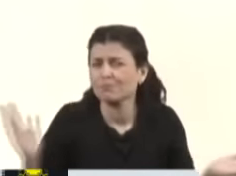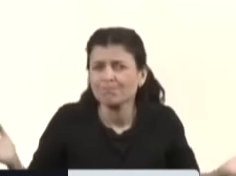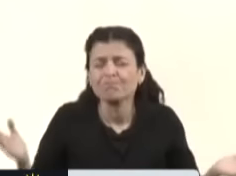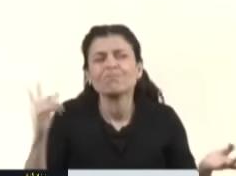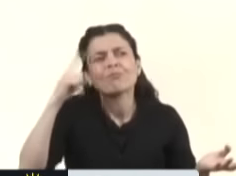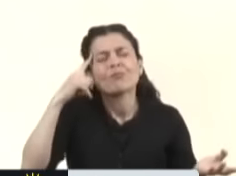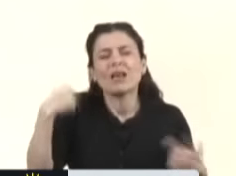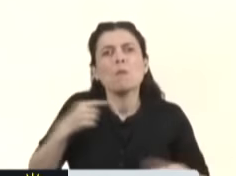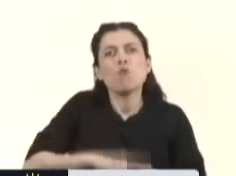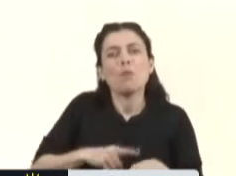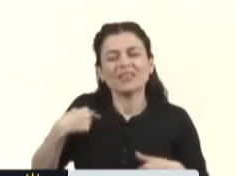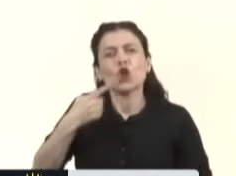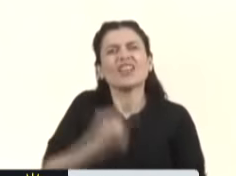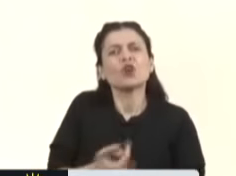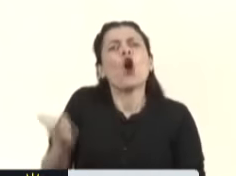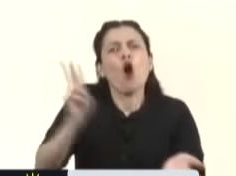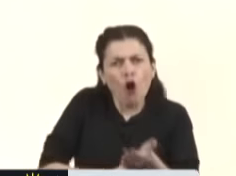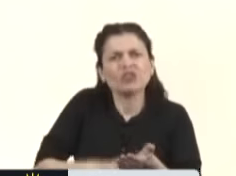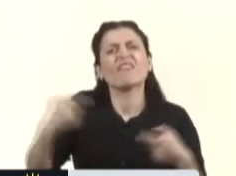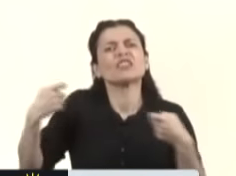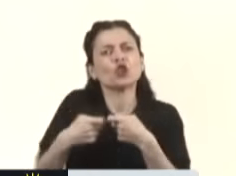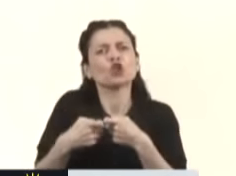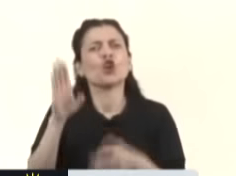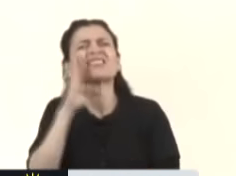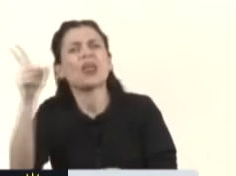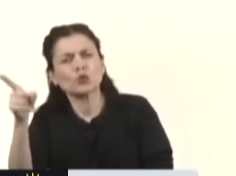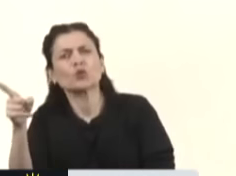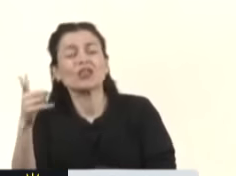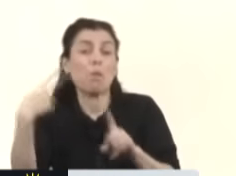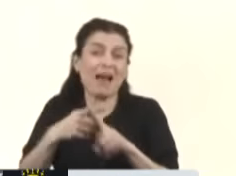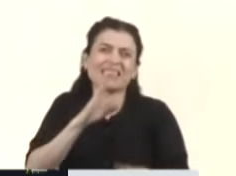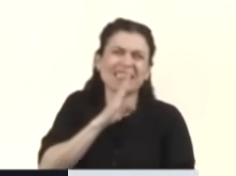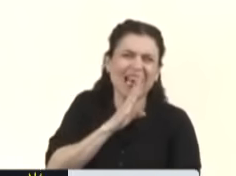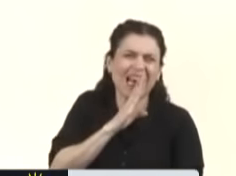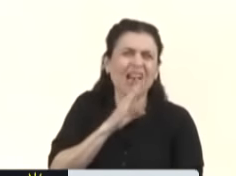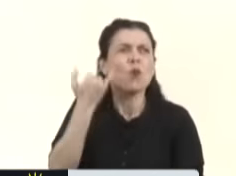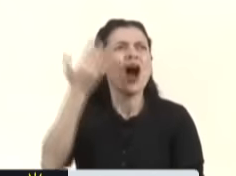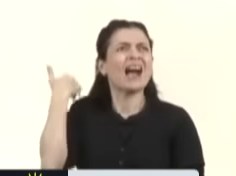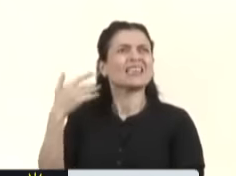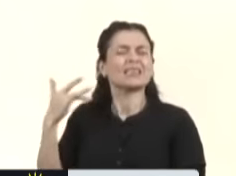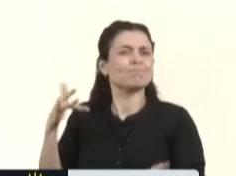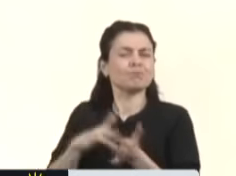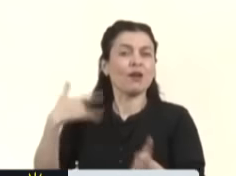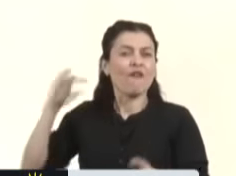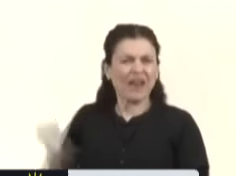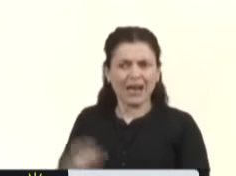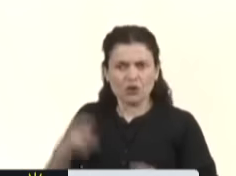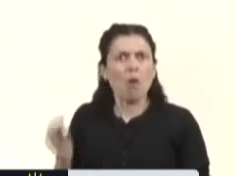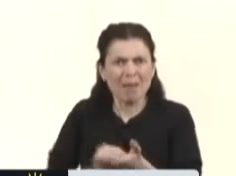repensar esta alianza que trazaron con nuevamente con Estados Unidos e Israel y por otro lado preguntarte